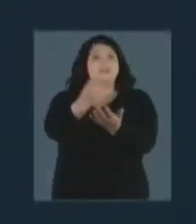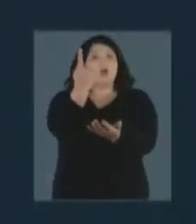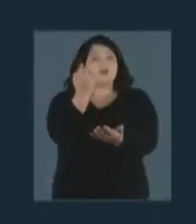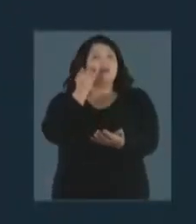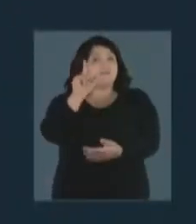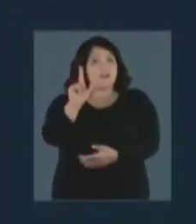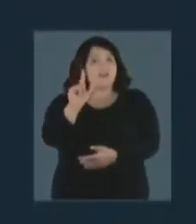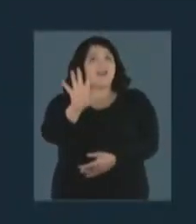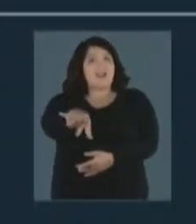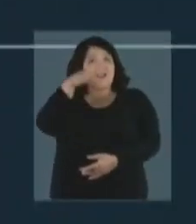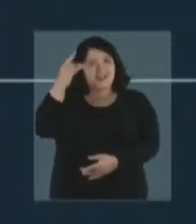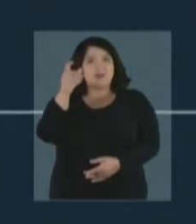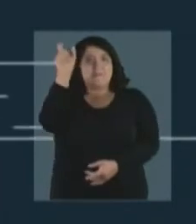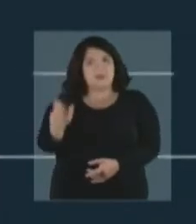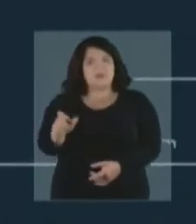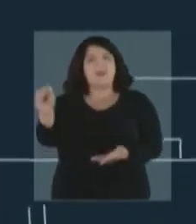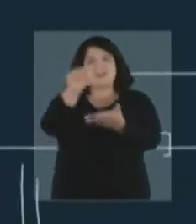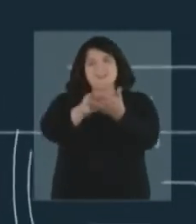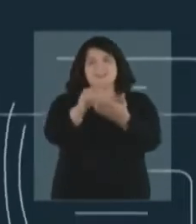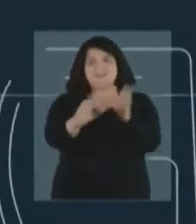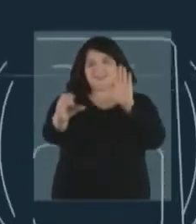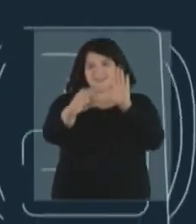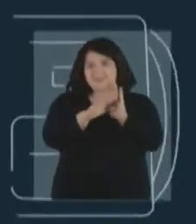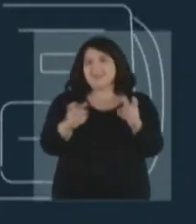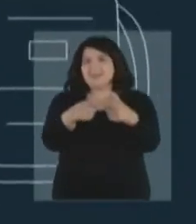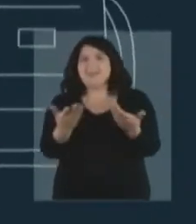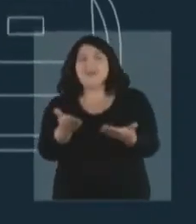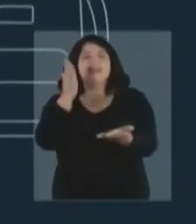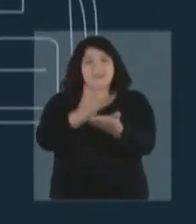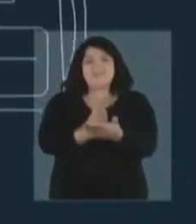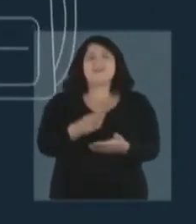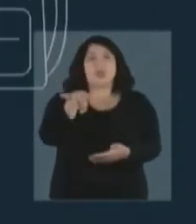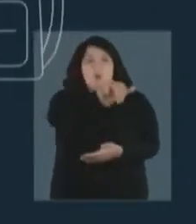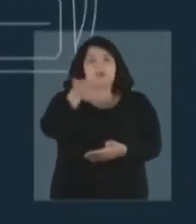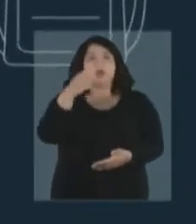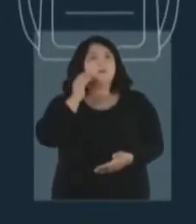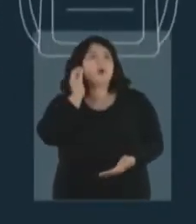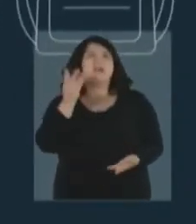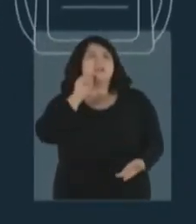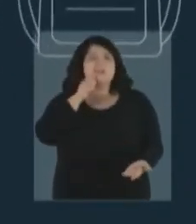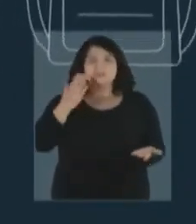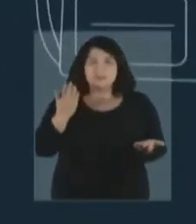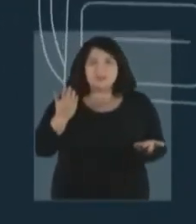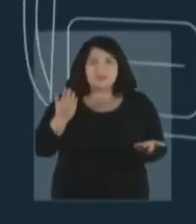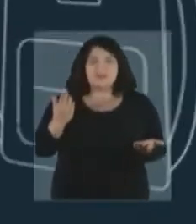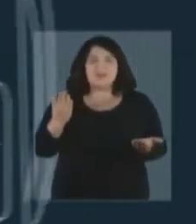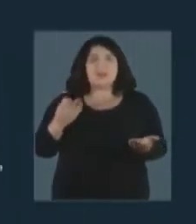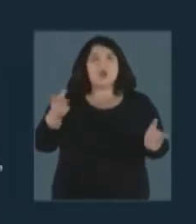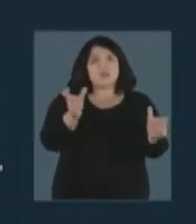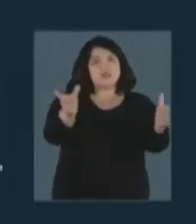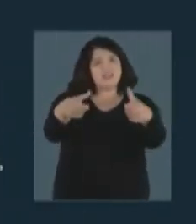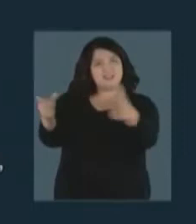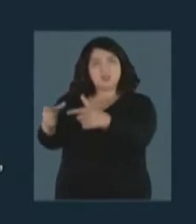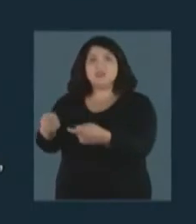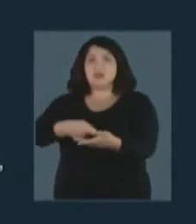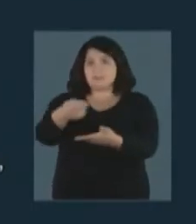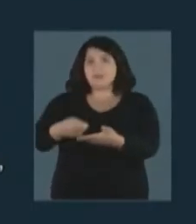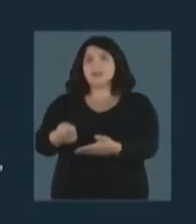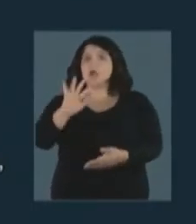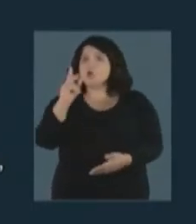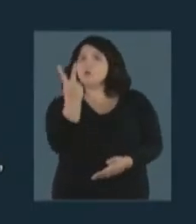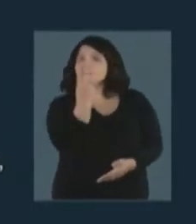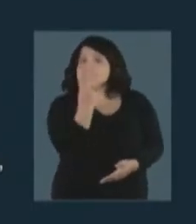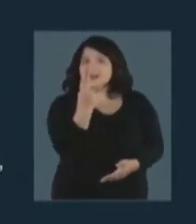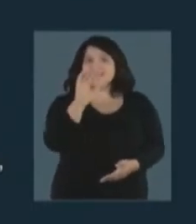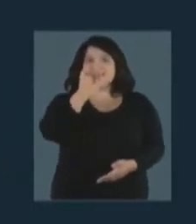Este 11 de abril, las elecciones de convencionales constituyentes serán con paridad de género. ¿Qué quiere decir esto? En los distritos que repartan un número par